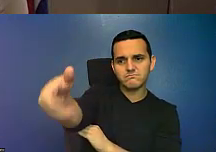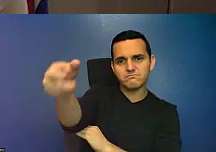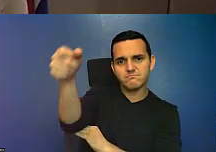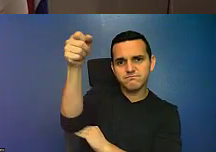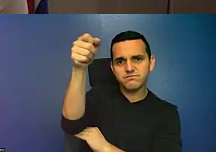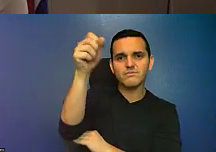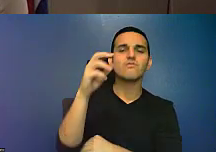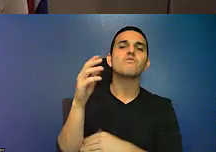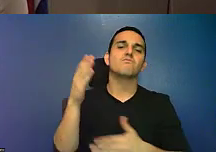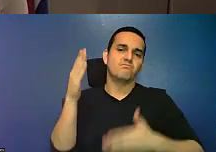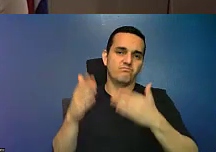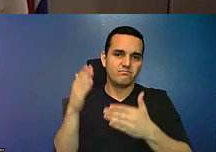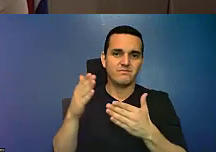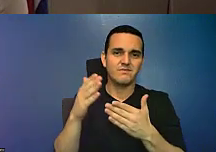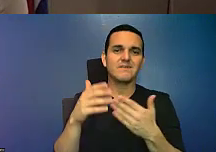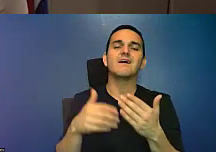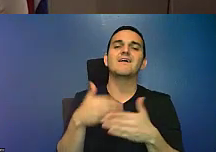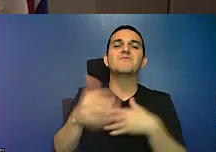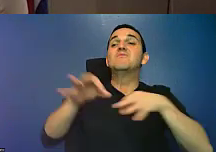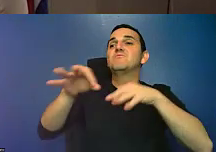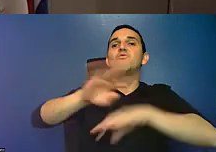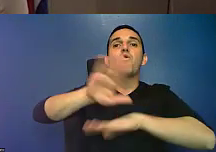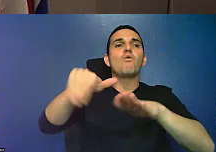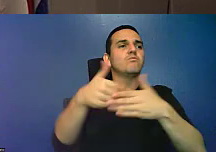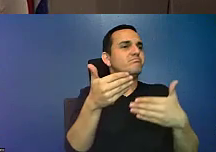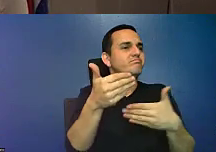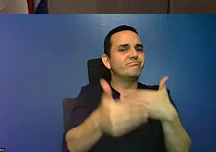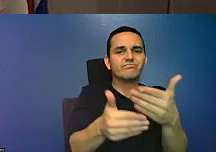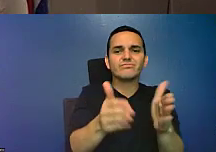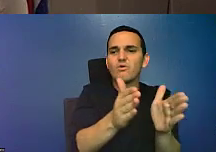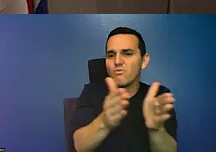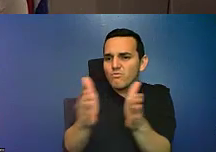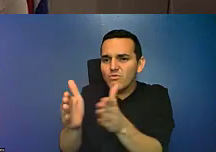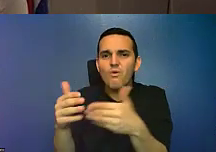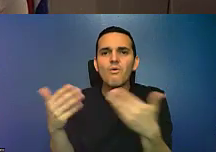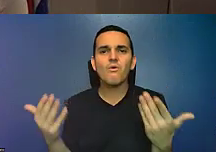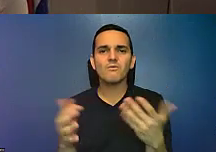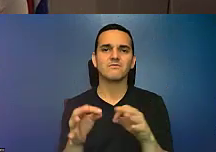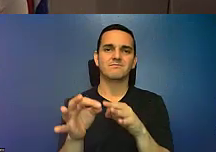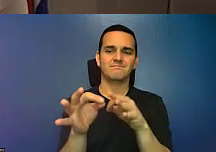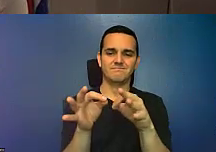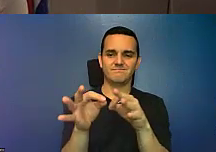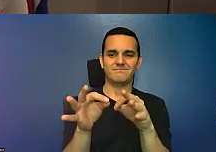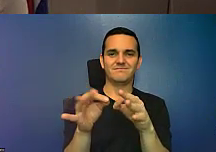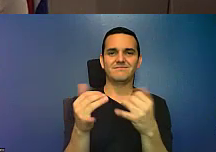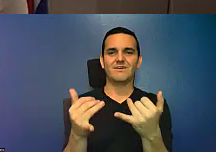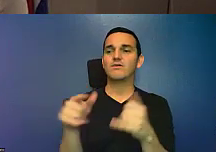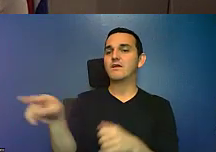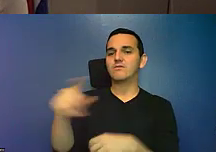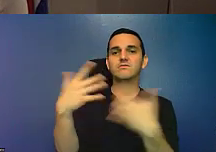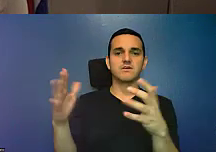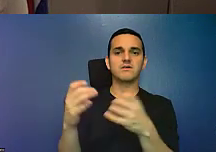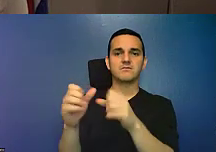explicar todo el proceso que se hace y la adaptabilidad a los sistemas actualmente instalados.